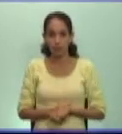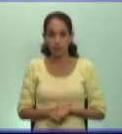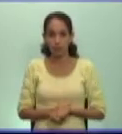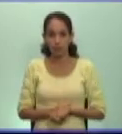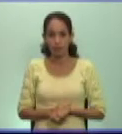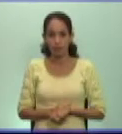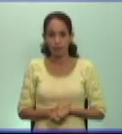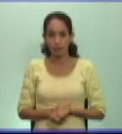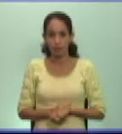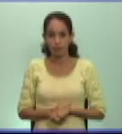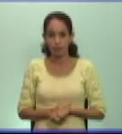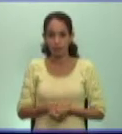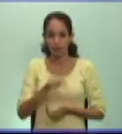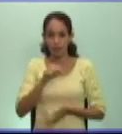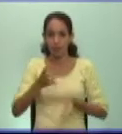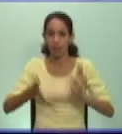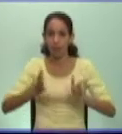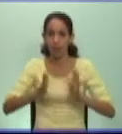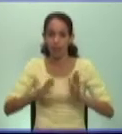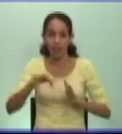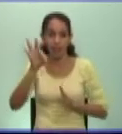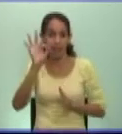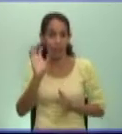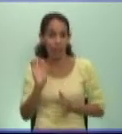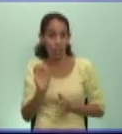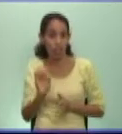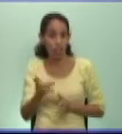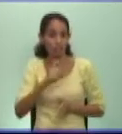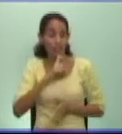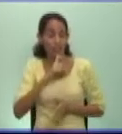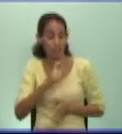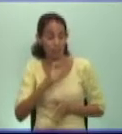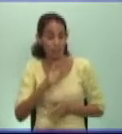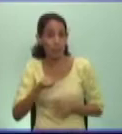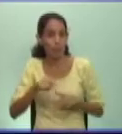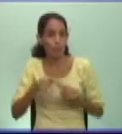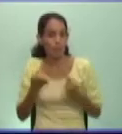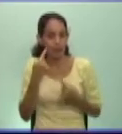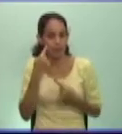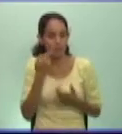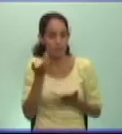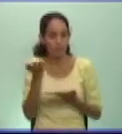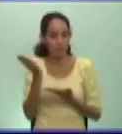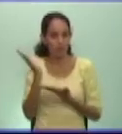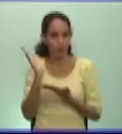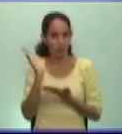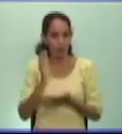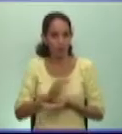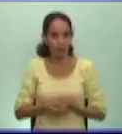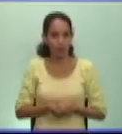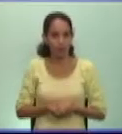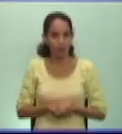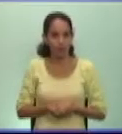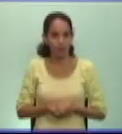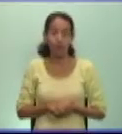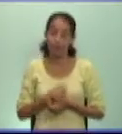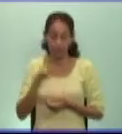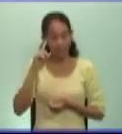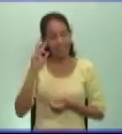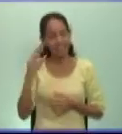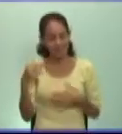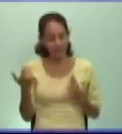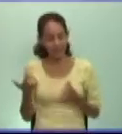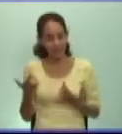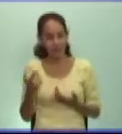periodo. Una década del 80 con sus complicaciones, pero vamos a ver los elementos cuando hablamos de esta década. Bueno, las crisis económicas para